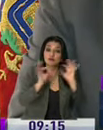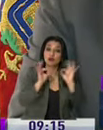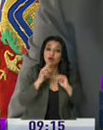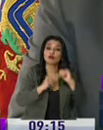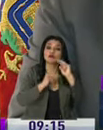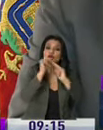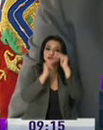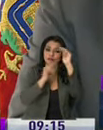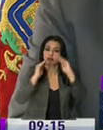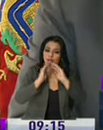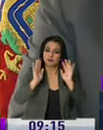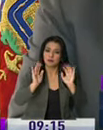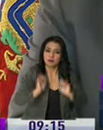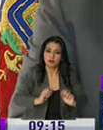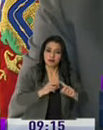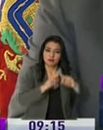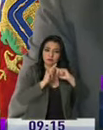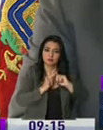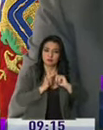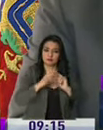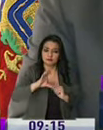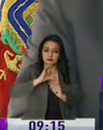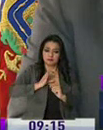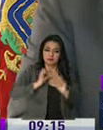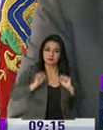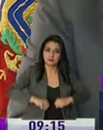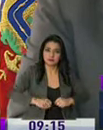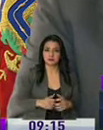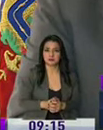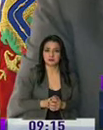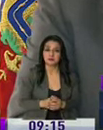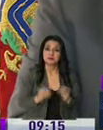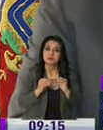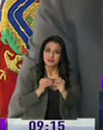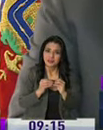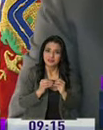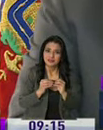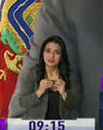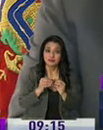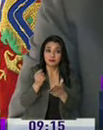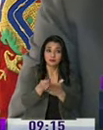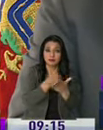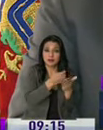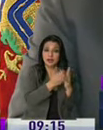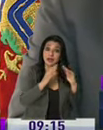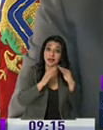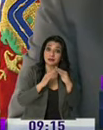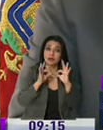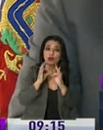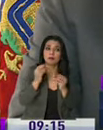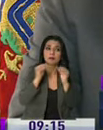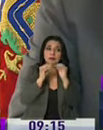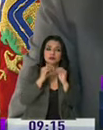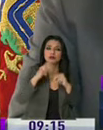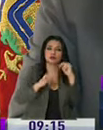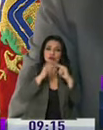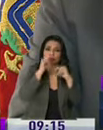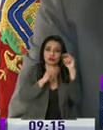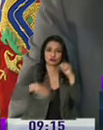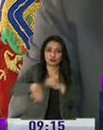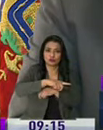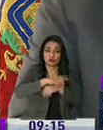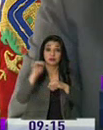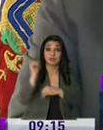un crédito. Y eso también implica que puede incrementarse la demanda, que es lo que tanto necesitamos nosotros